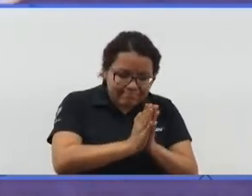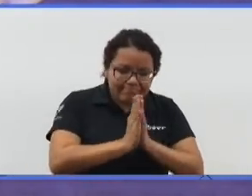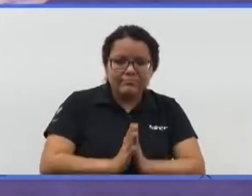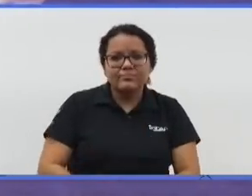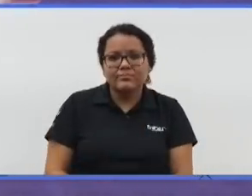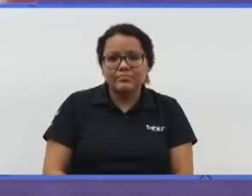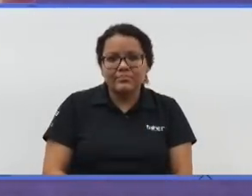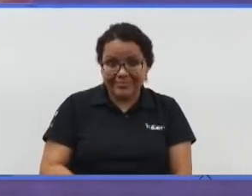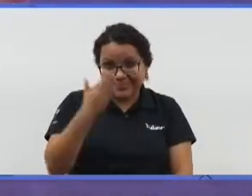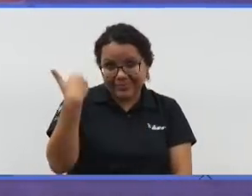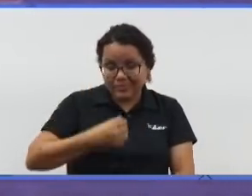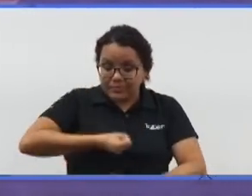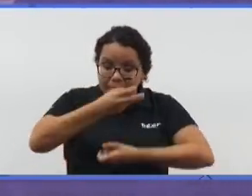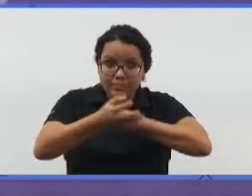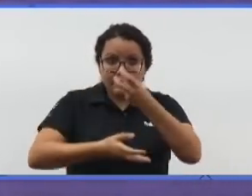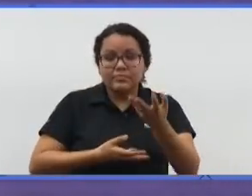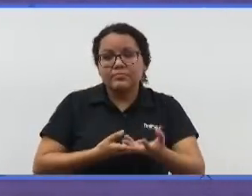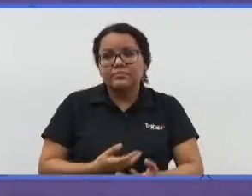hablando